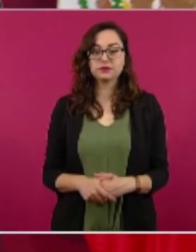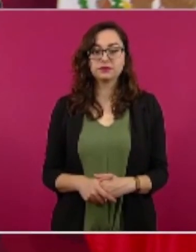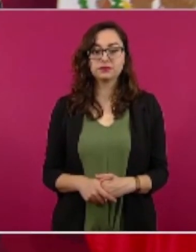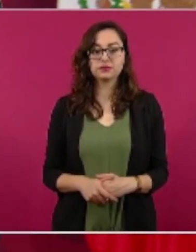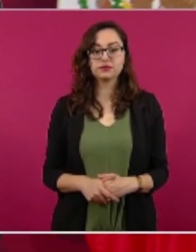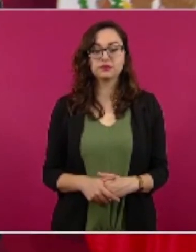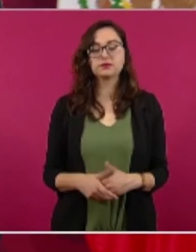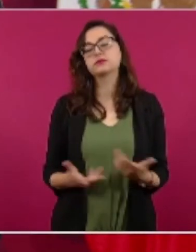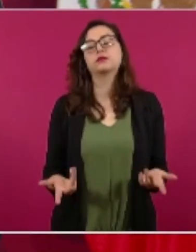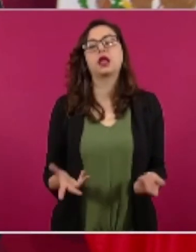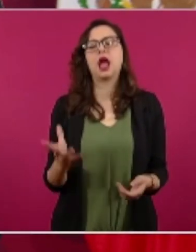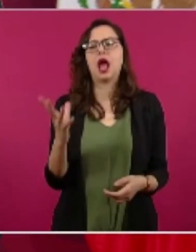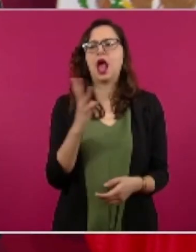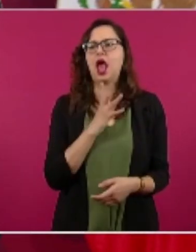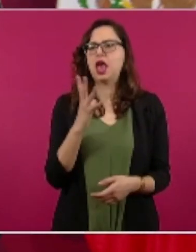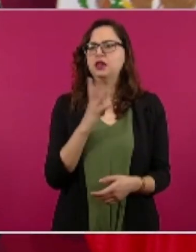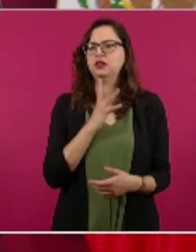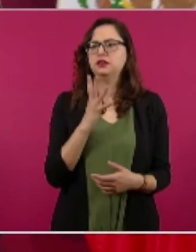Loret de Mola,